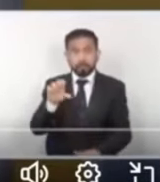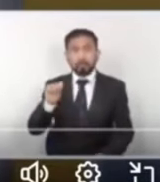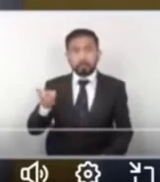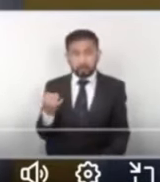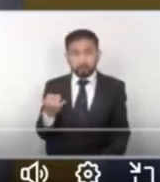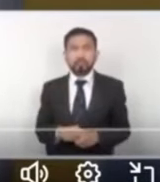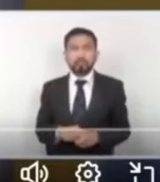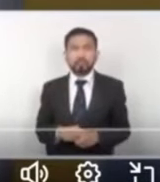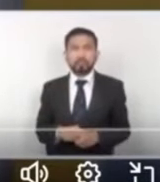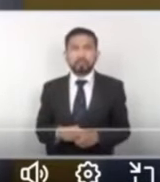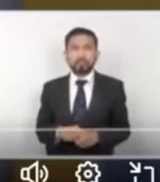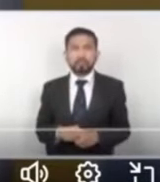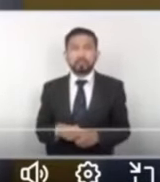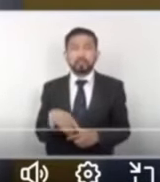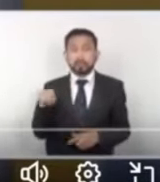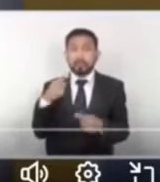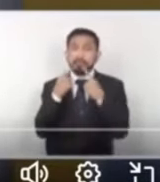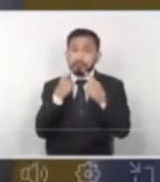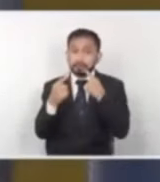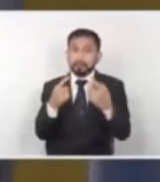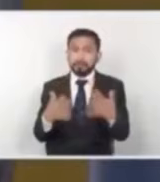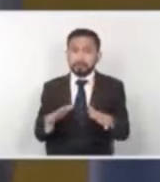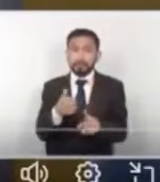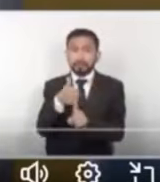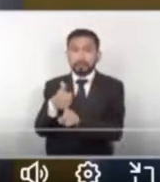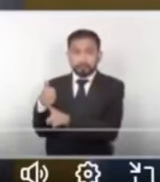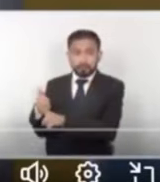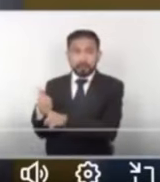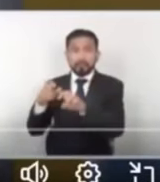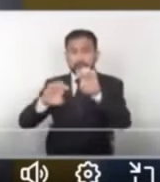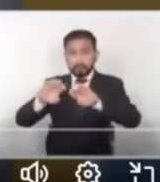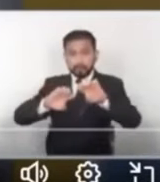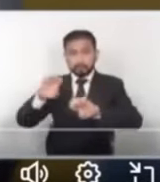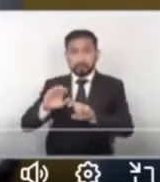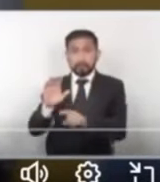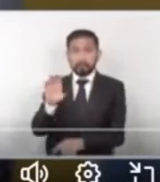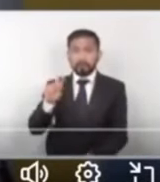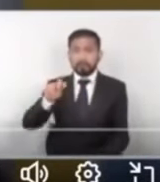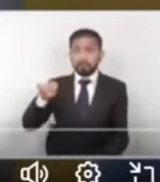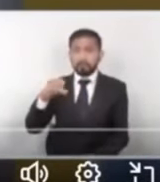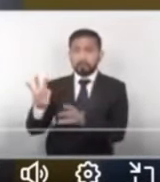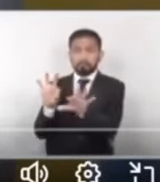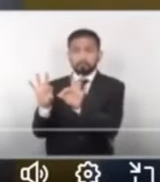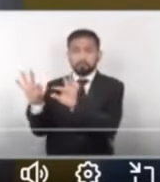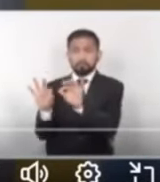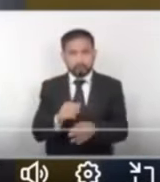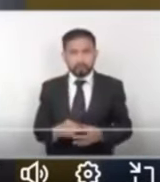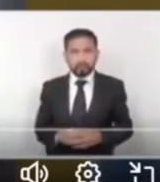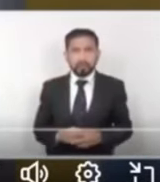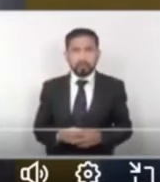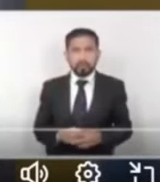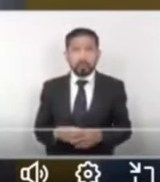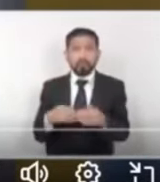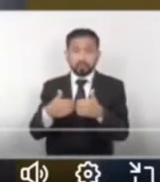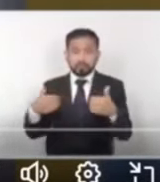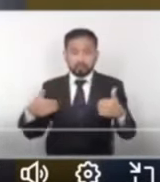Suprema de Justicia en estas entrevistas pues ellos hicieron su evaluación y sacaron 15 profesionales por el lado